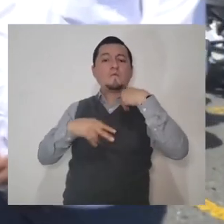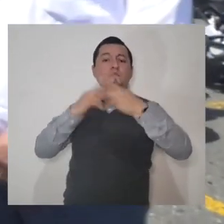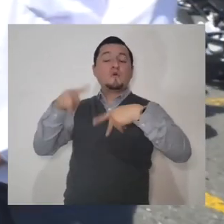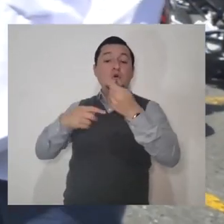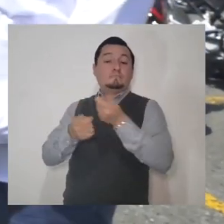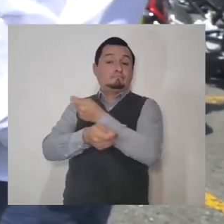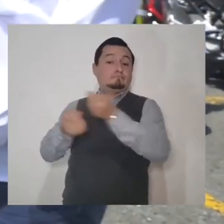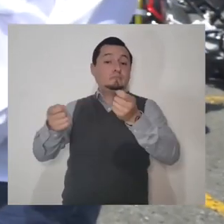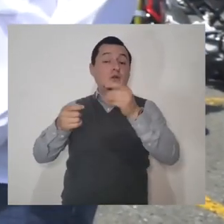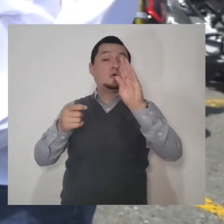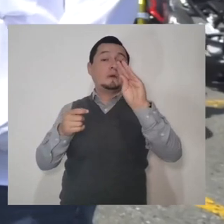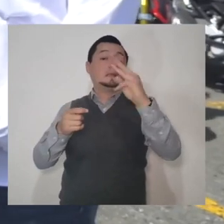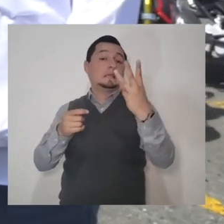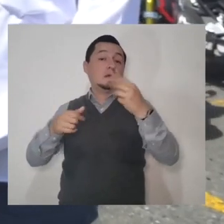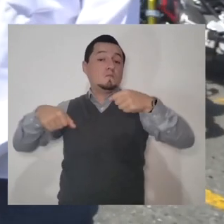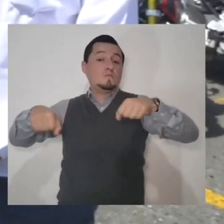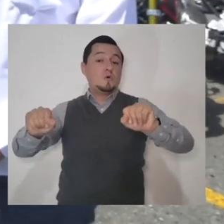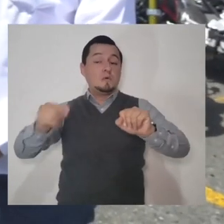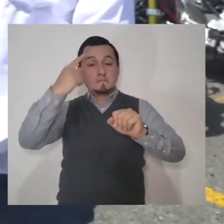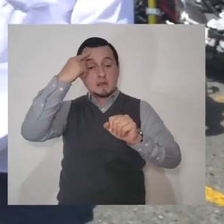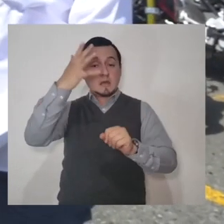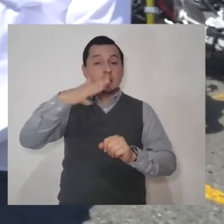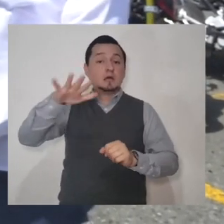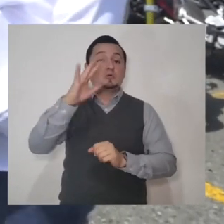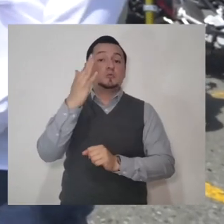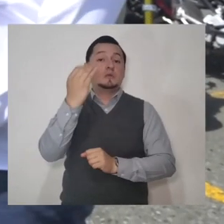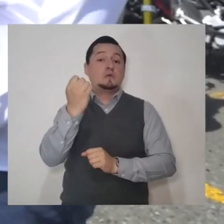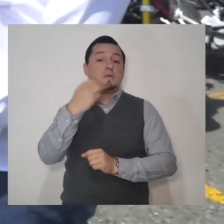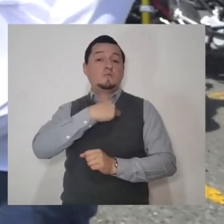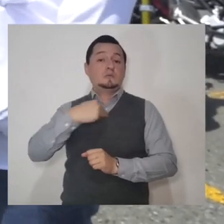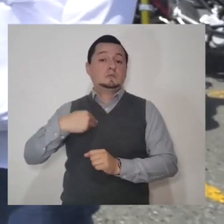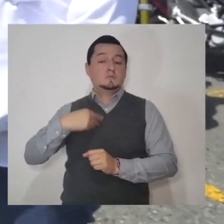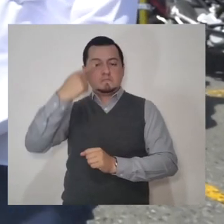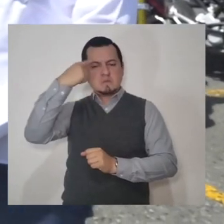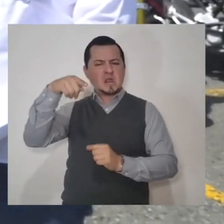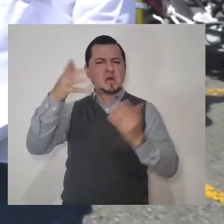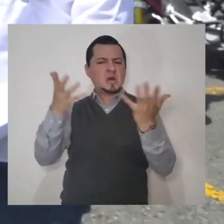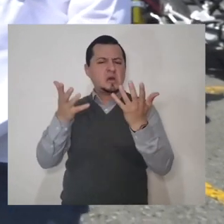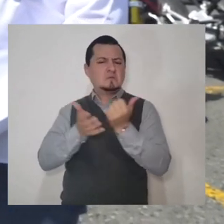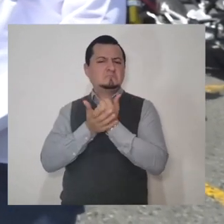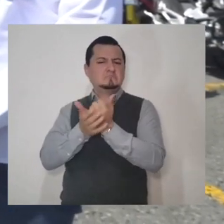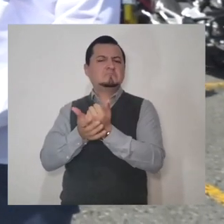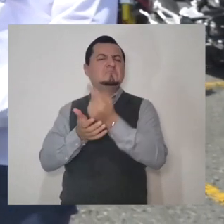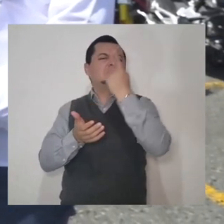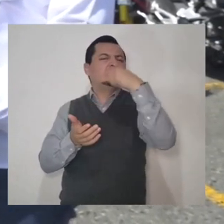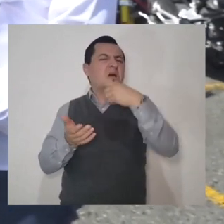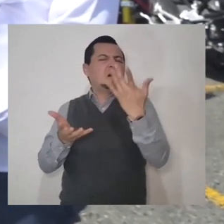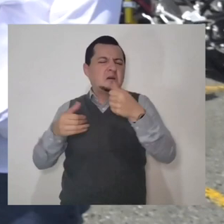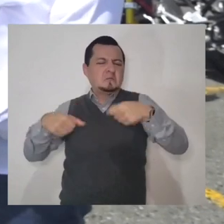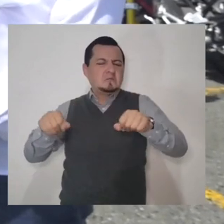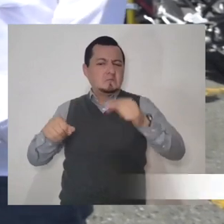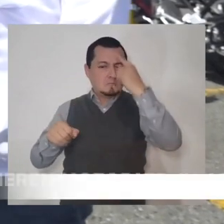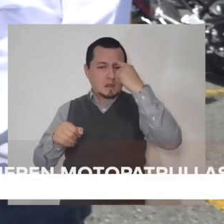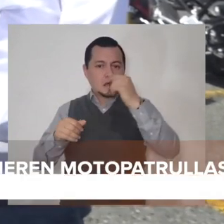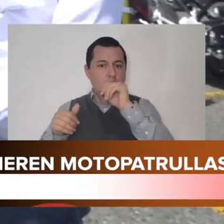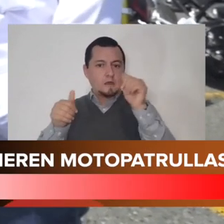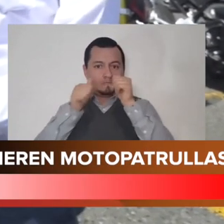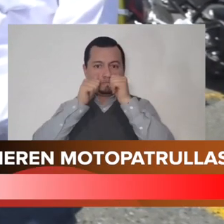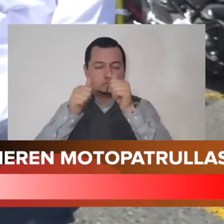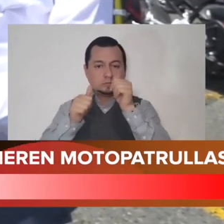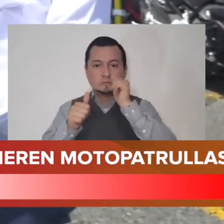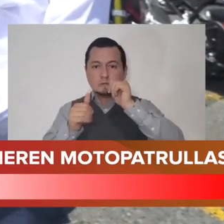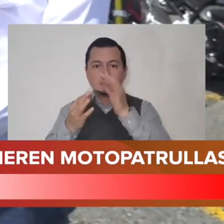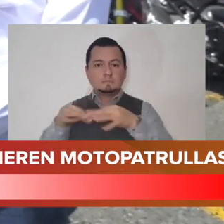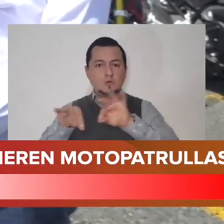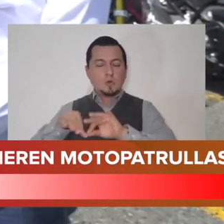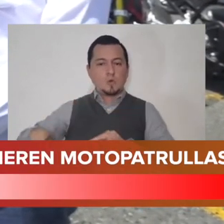entregando 93 motos para 59 municipios, con lo cual pretendemos también ejercer una de las acciones que nos ha pedido